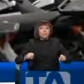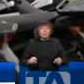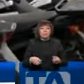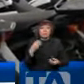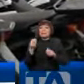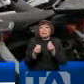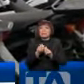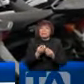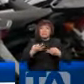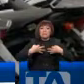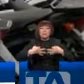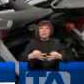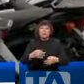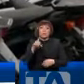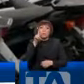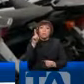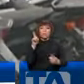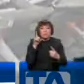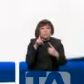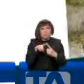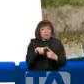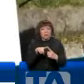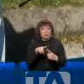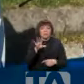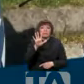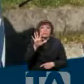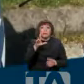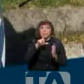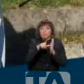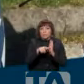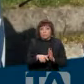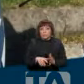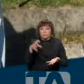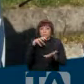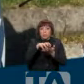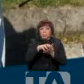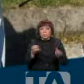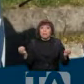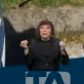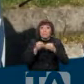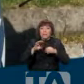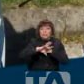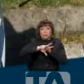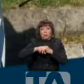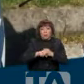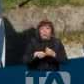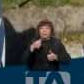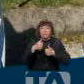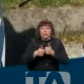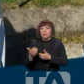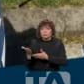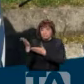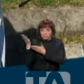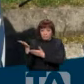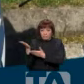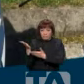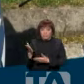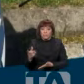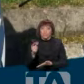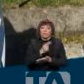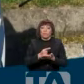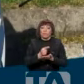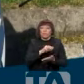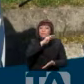demoran entre 1 a 5 minutos. Las provincias donde más se roban estos vehículos livianos son Guayas, Manabí